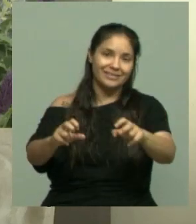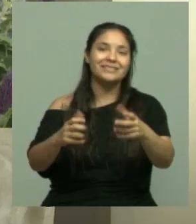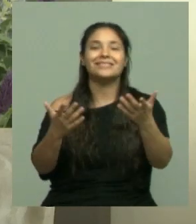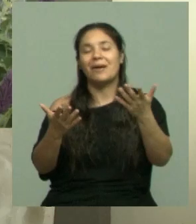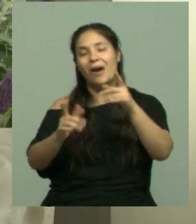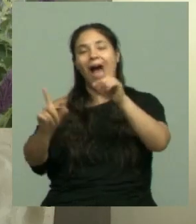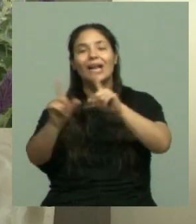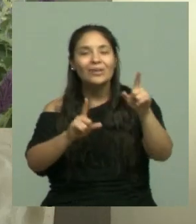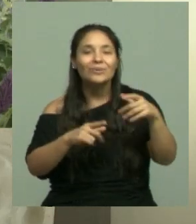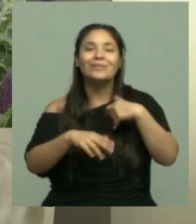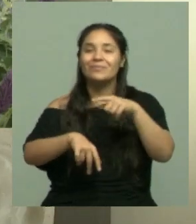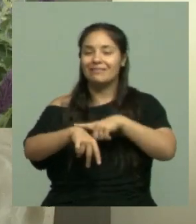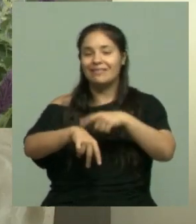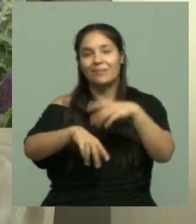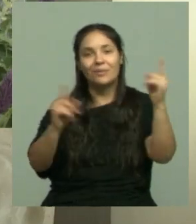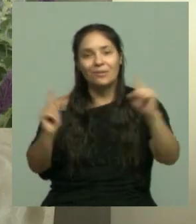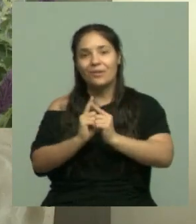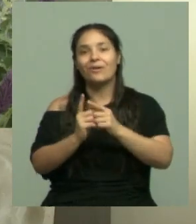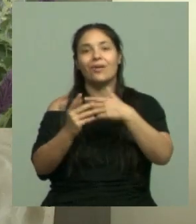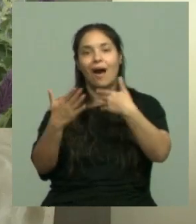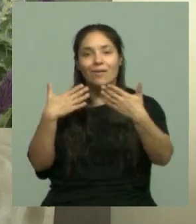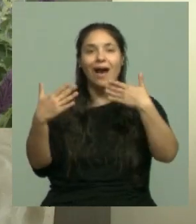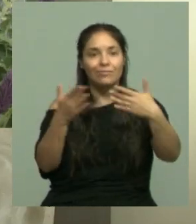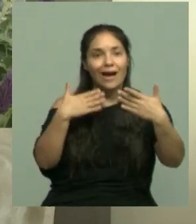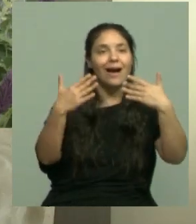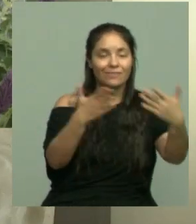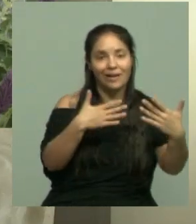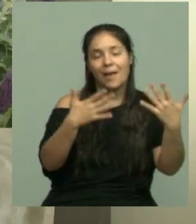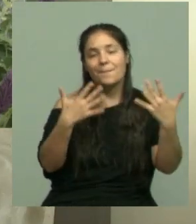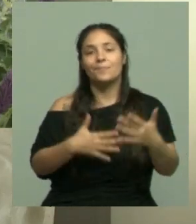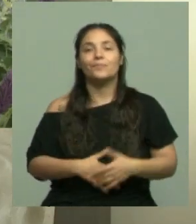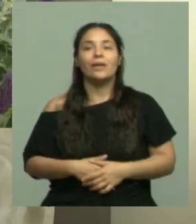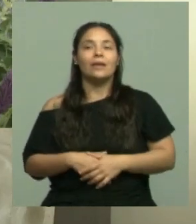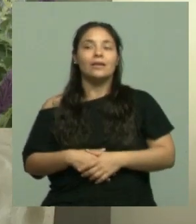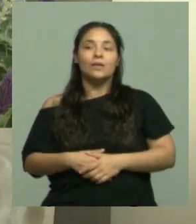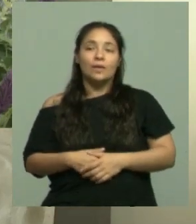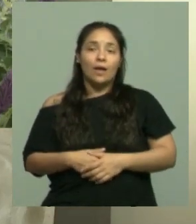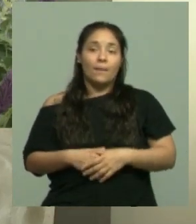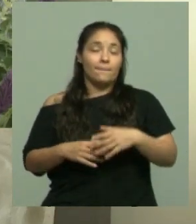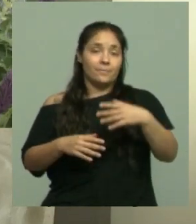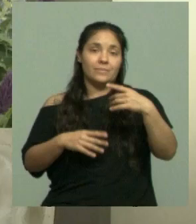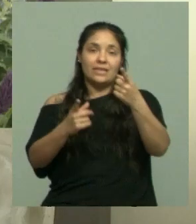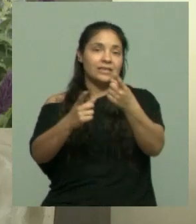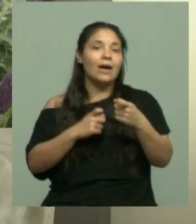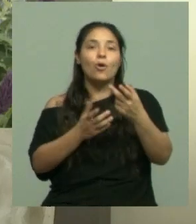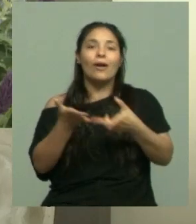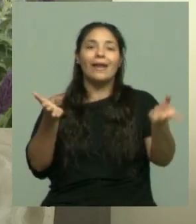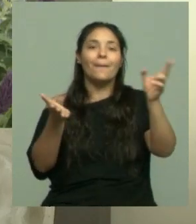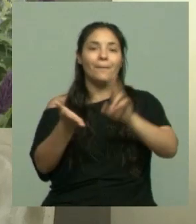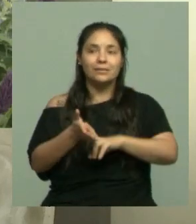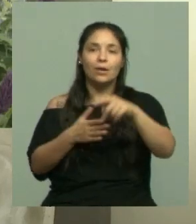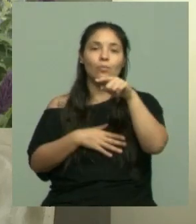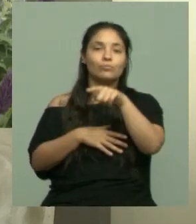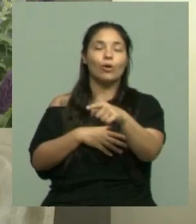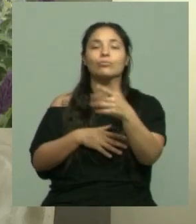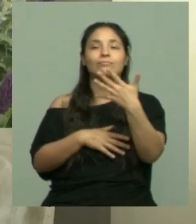tiempo para de pronto abordar cada una de las situaciones que se viven en el mundo. Pero no queríamos dejar de repasar, Augusto, lo que vos